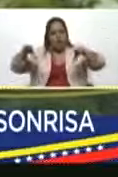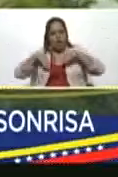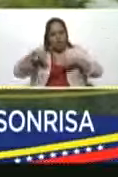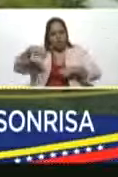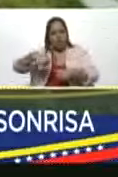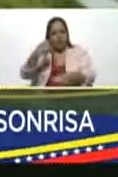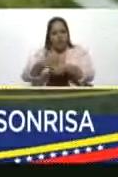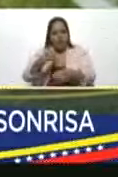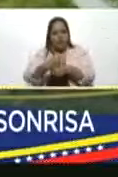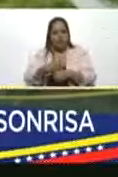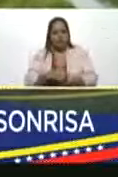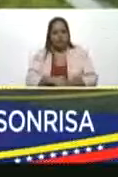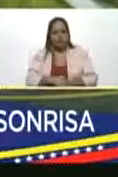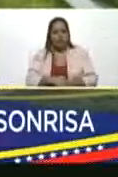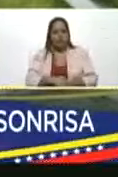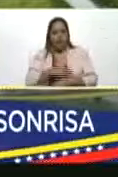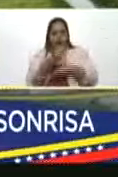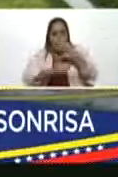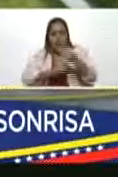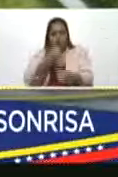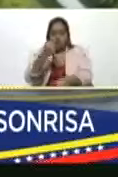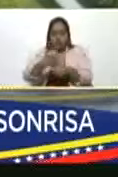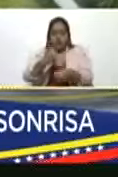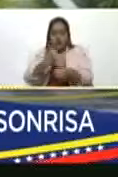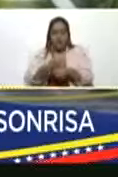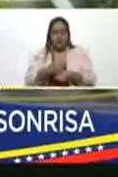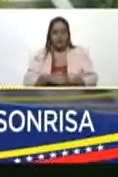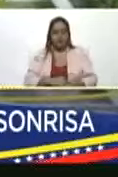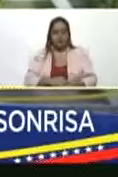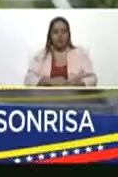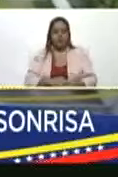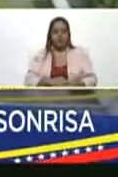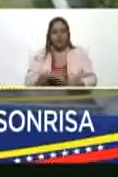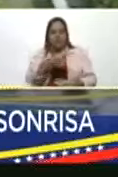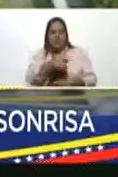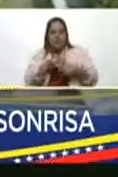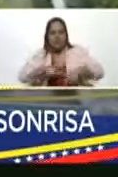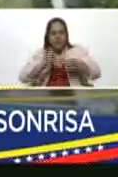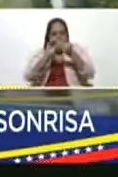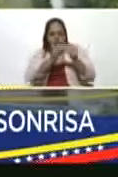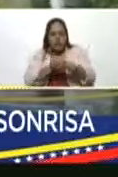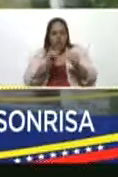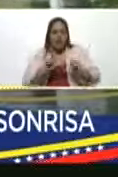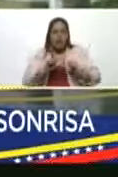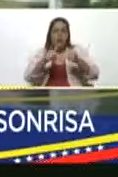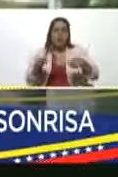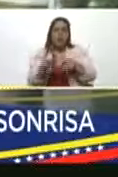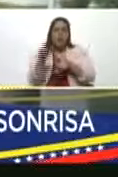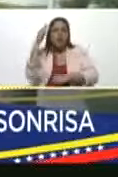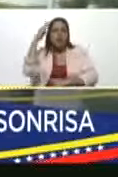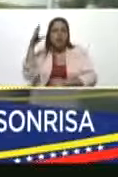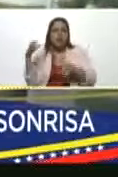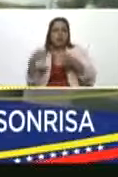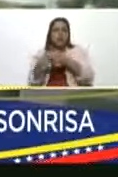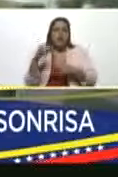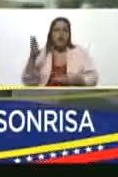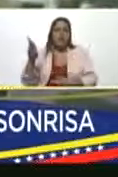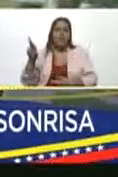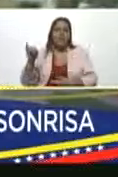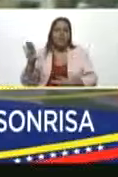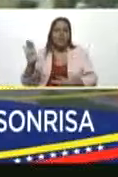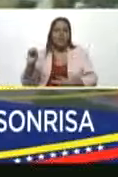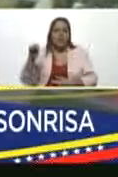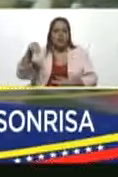estamos cumpliendo la tarea. Esta es una infraestructura que arrancó como un sueño de Bricomil, y miren lo que